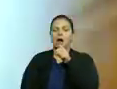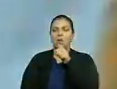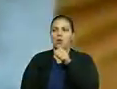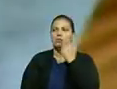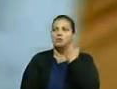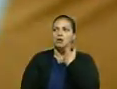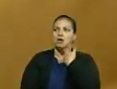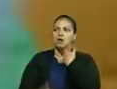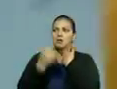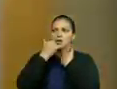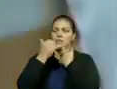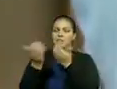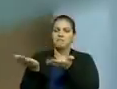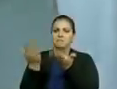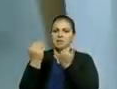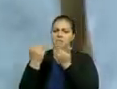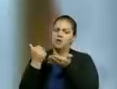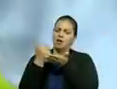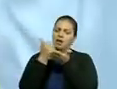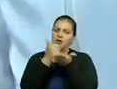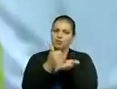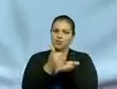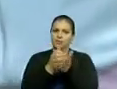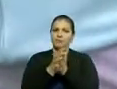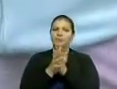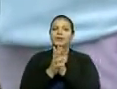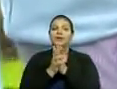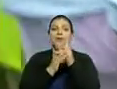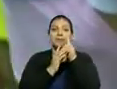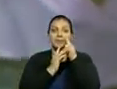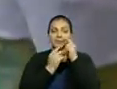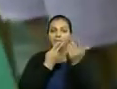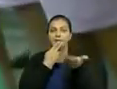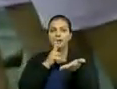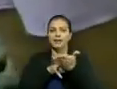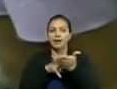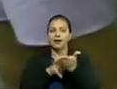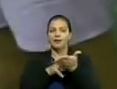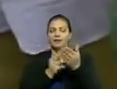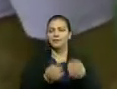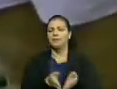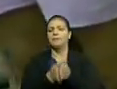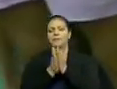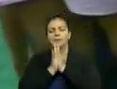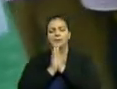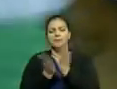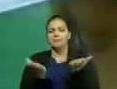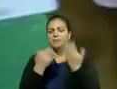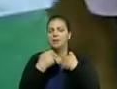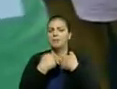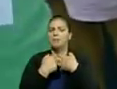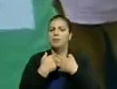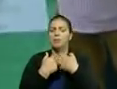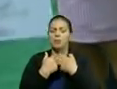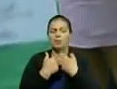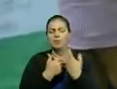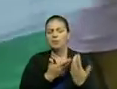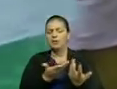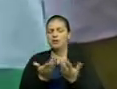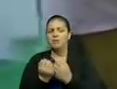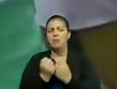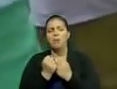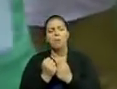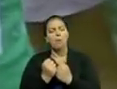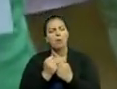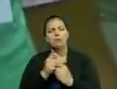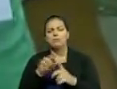A ver, aquí están las firmas. La solicitud, las firmas de los moradores, porque están